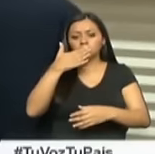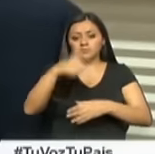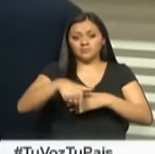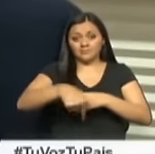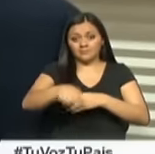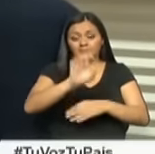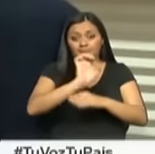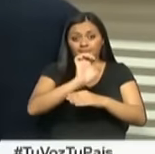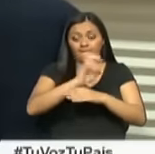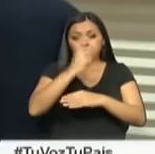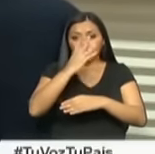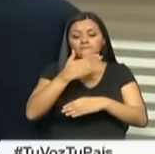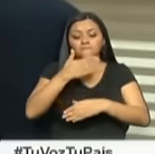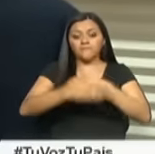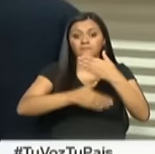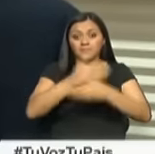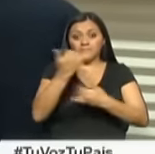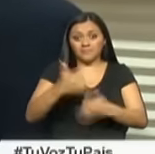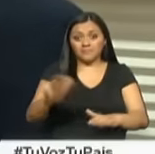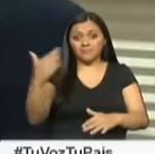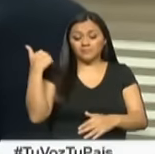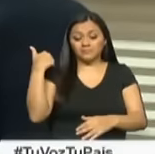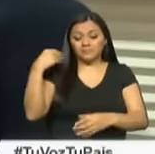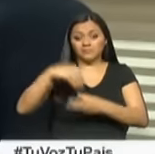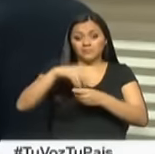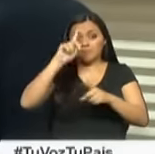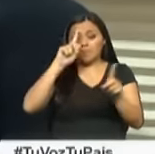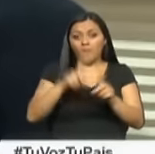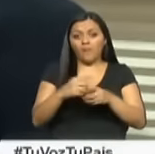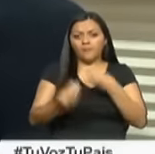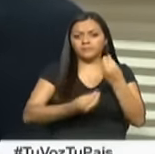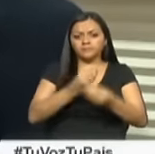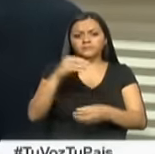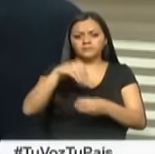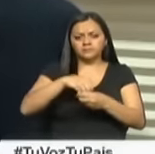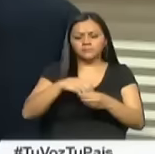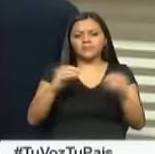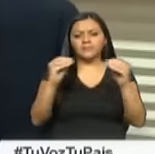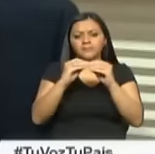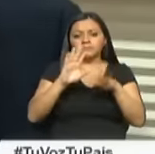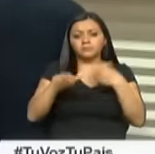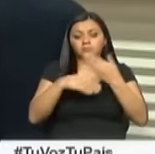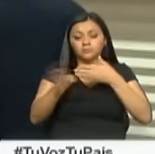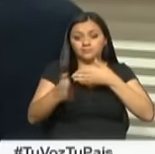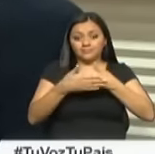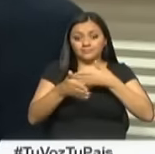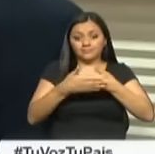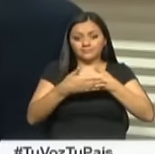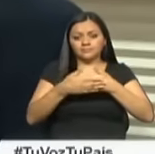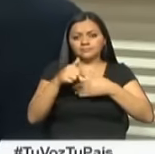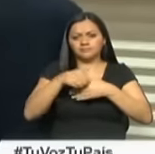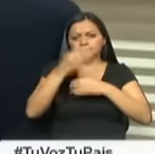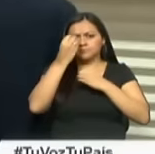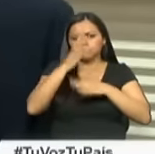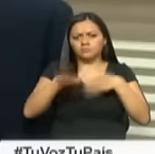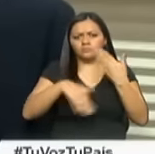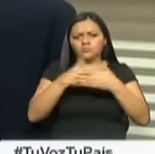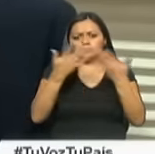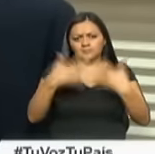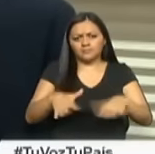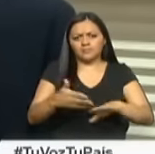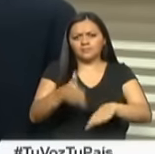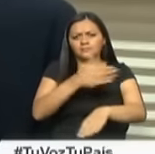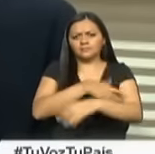Ecuador que existe en este acuerdo y en sus anexos es la información que ya fue